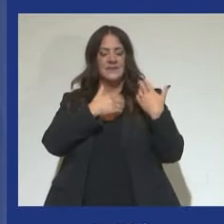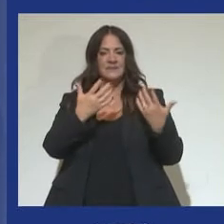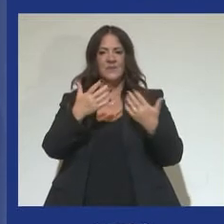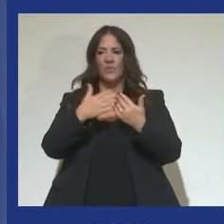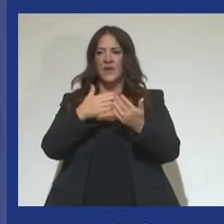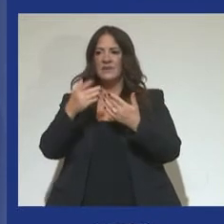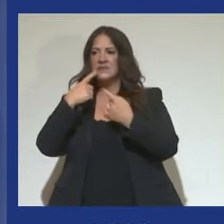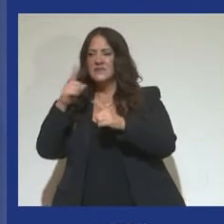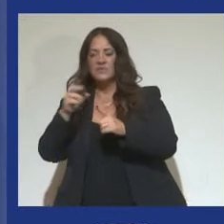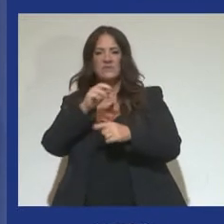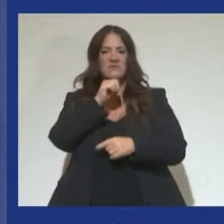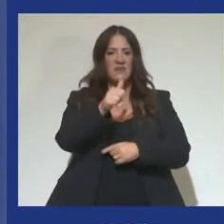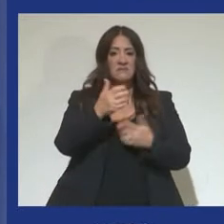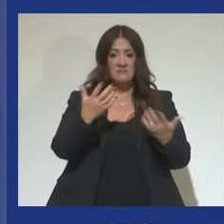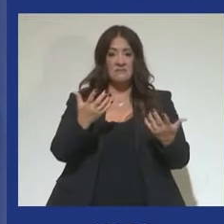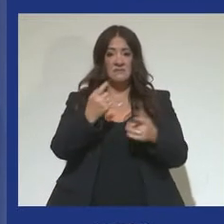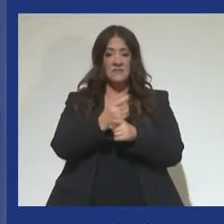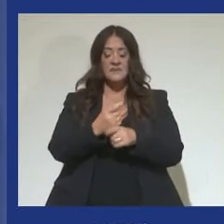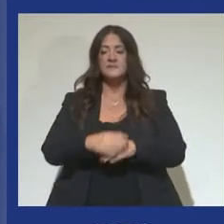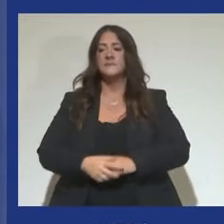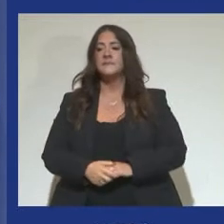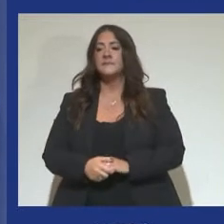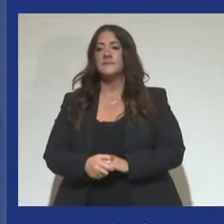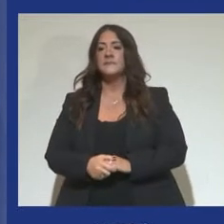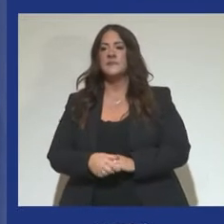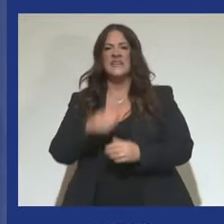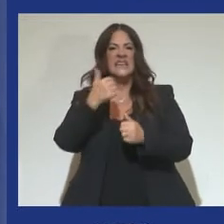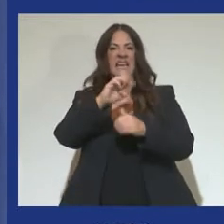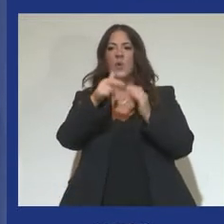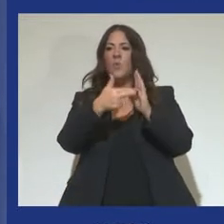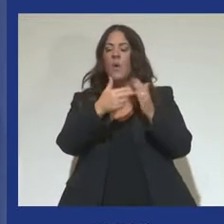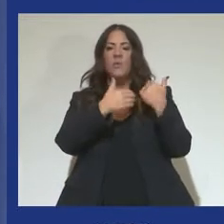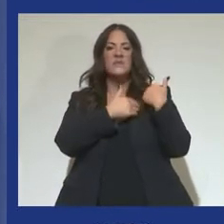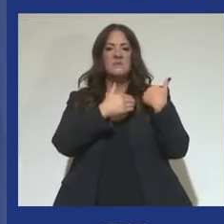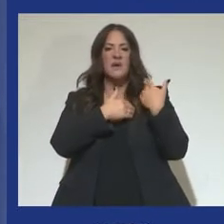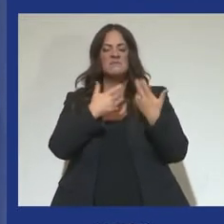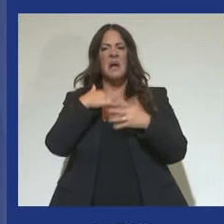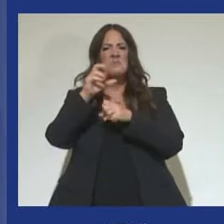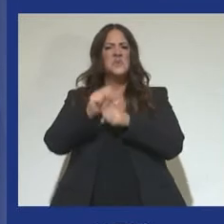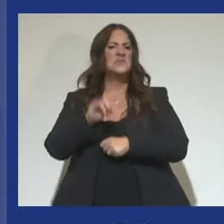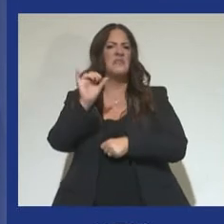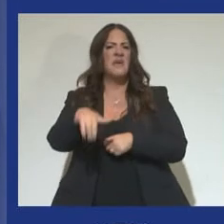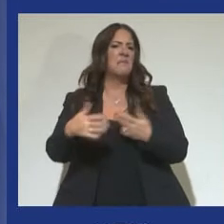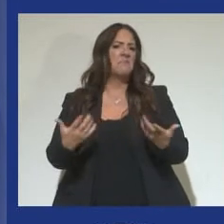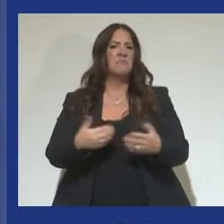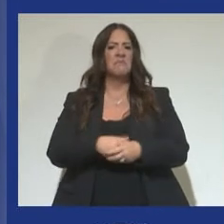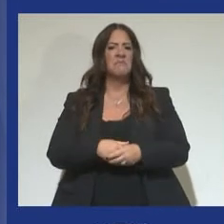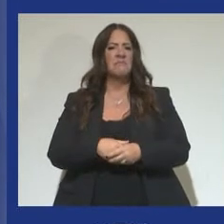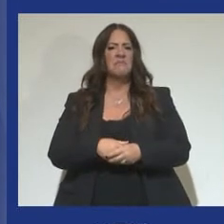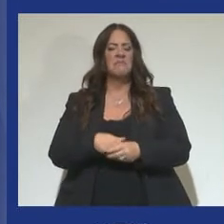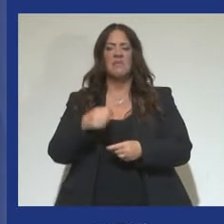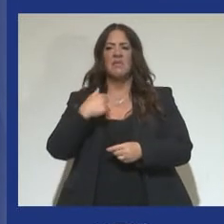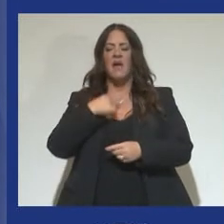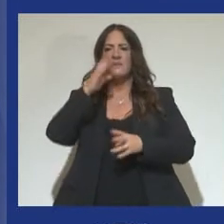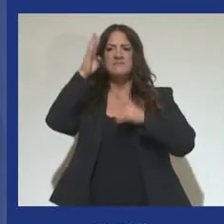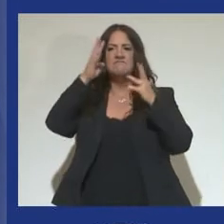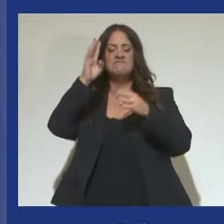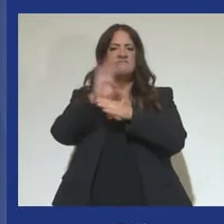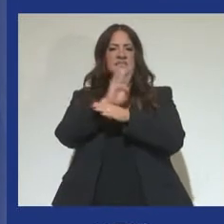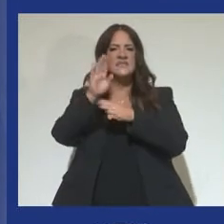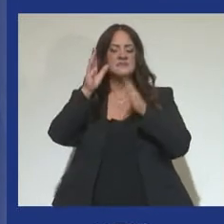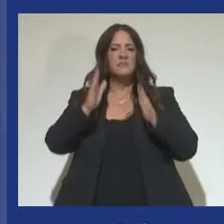éxitos con los miembros locales de la esfera de poder así es yo fui